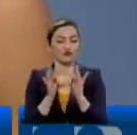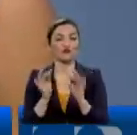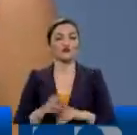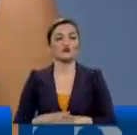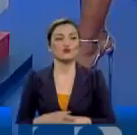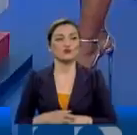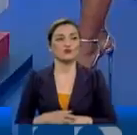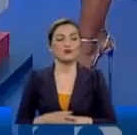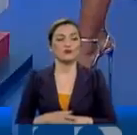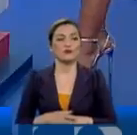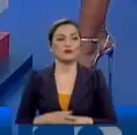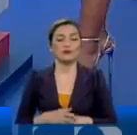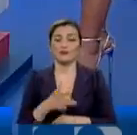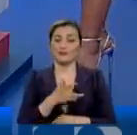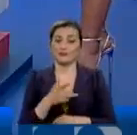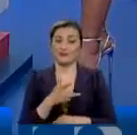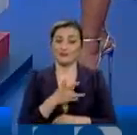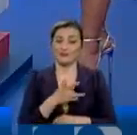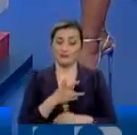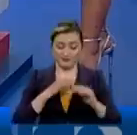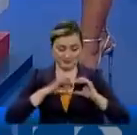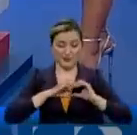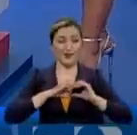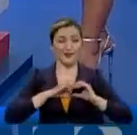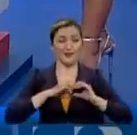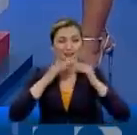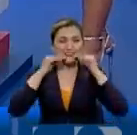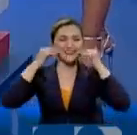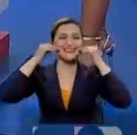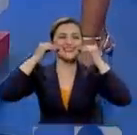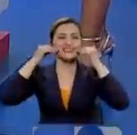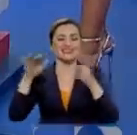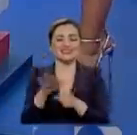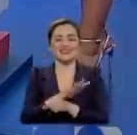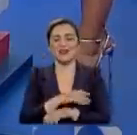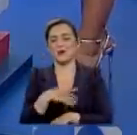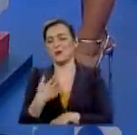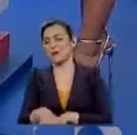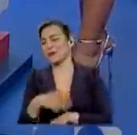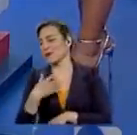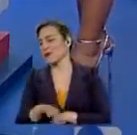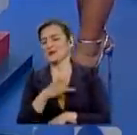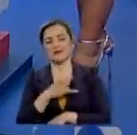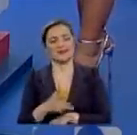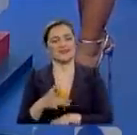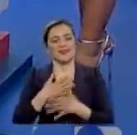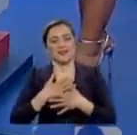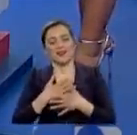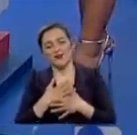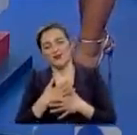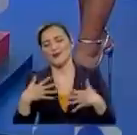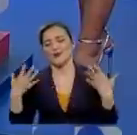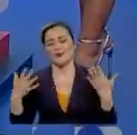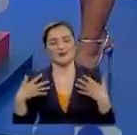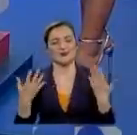caceballos@teleamazonas.com. Oye, me llenó el corazón ver esa sonrisa que ahora tiene Steven sí. En su rostro. Realmente nos llena mucho de